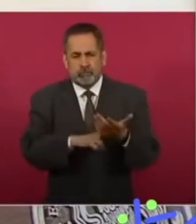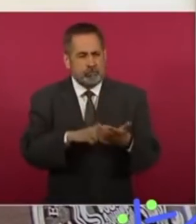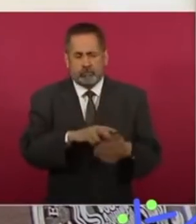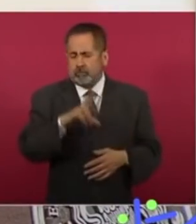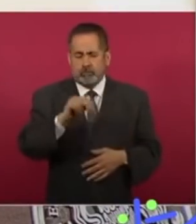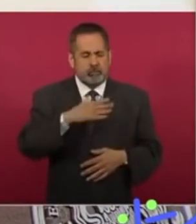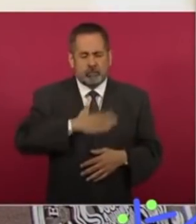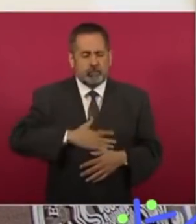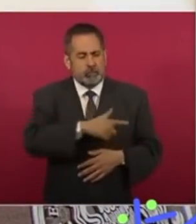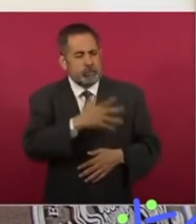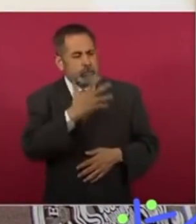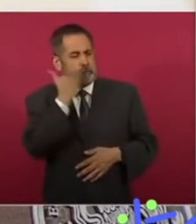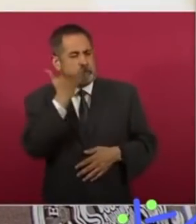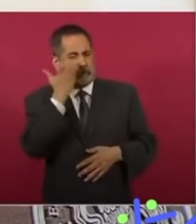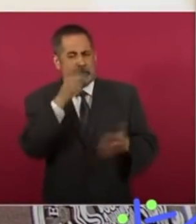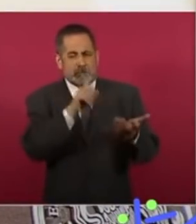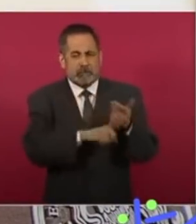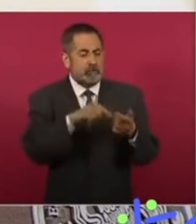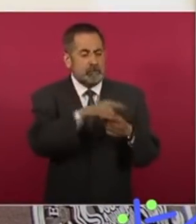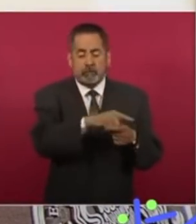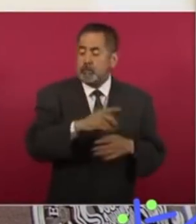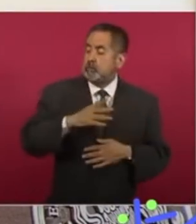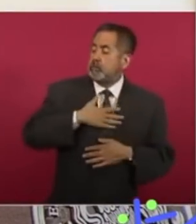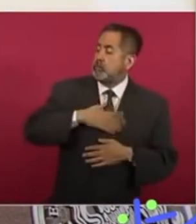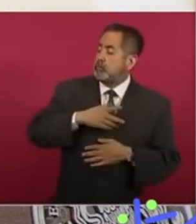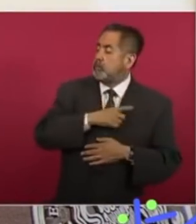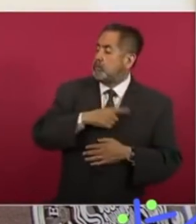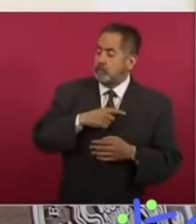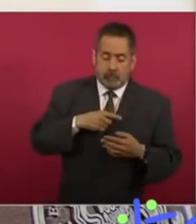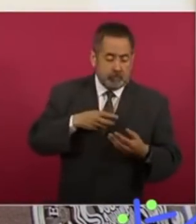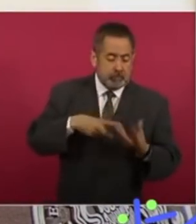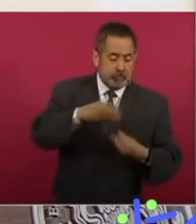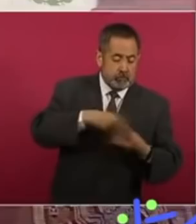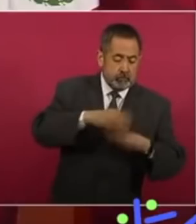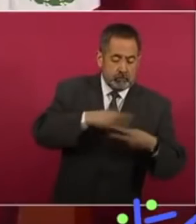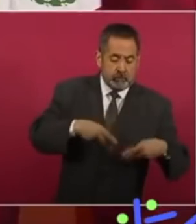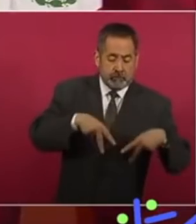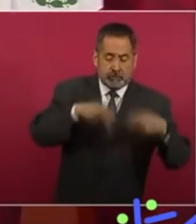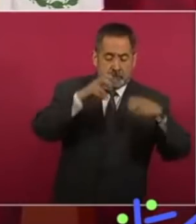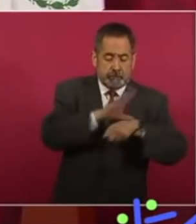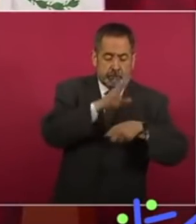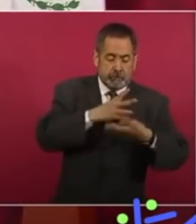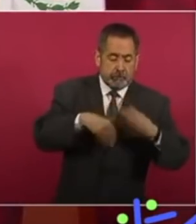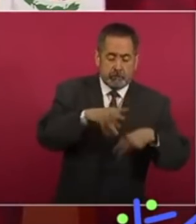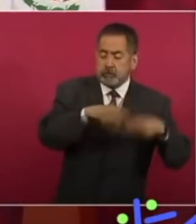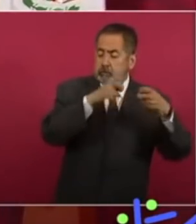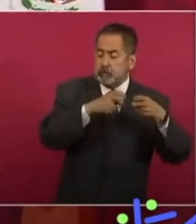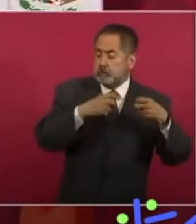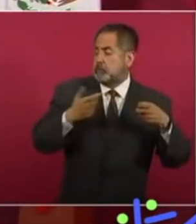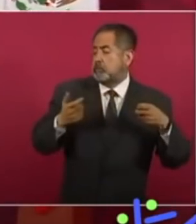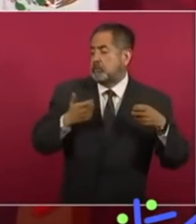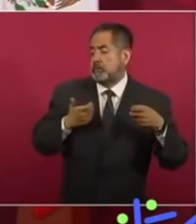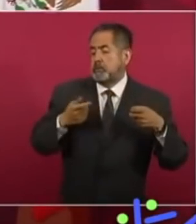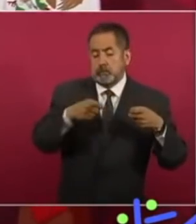han ganado. Y es que todo lo que ha venido sucediendo son consecuencias del cinismo, las raterías que han generado y sobre